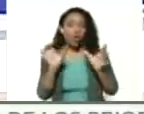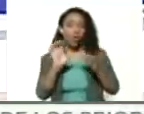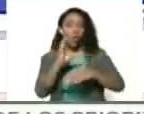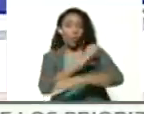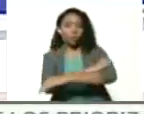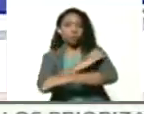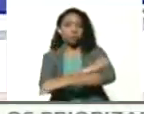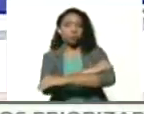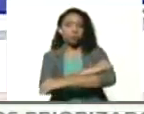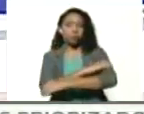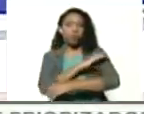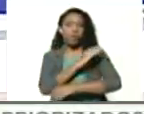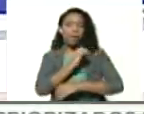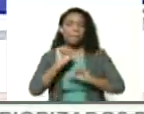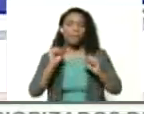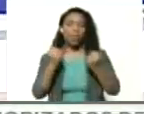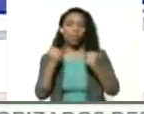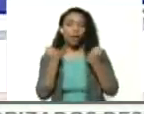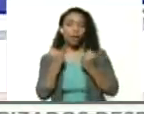bogotana,